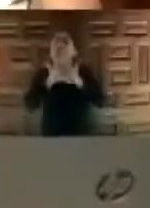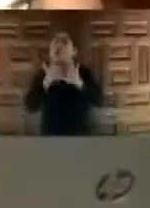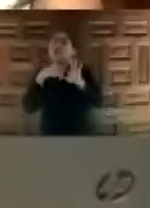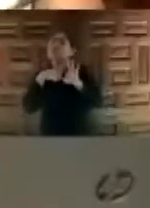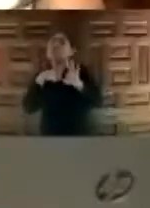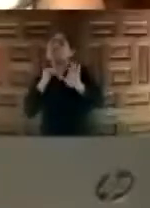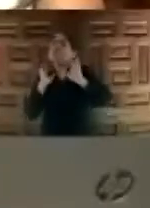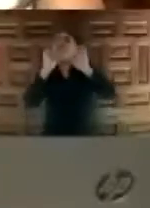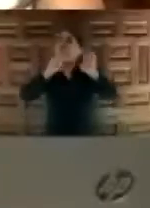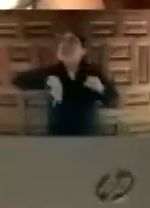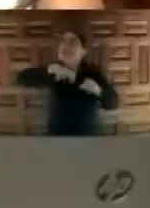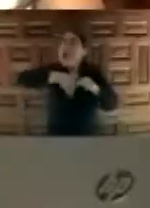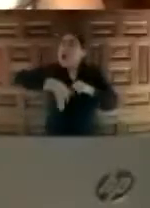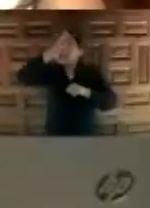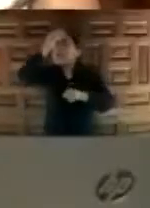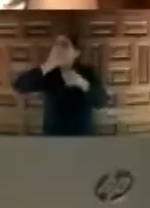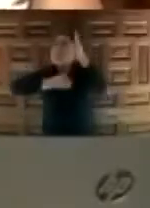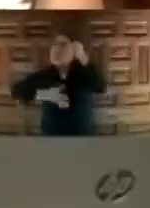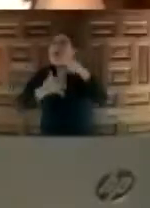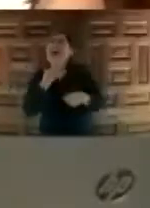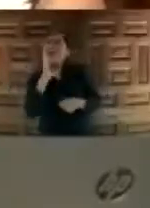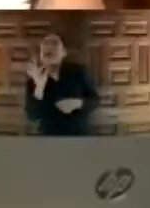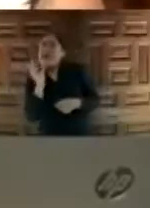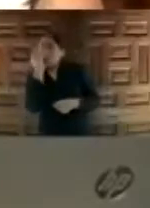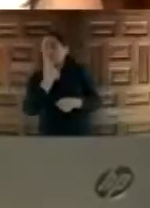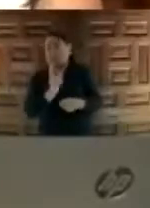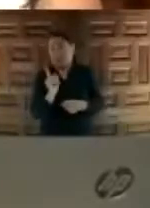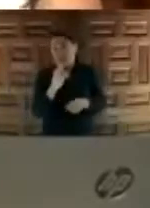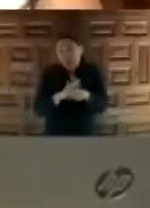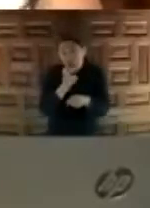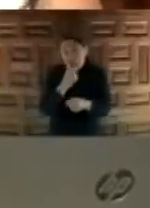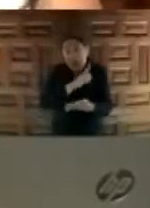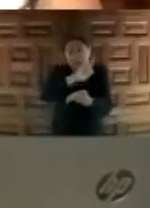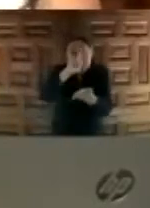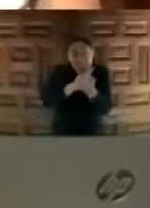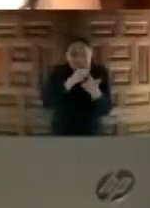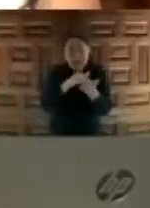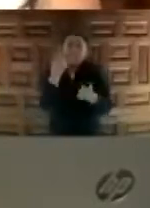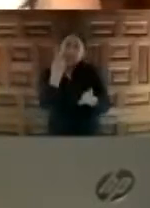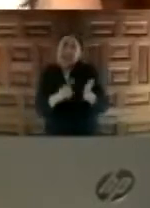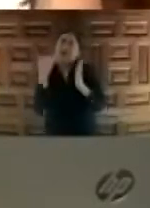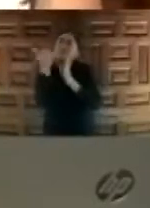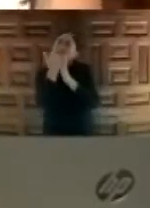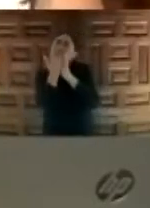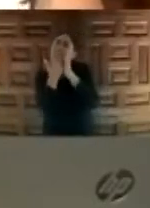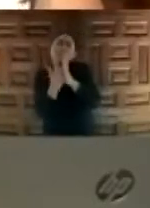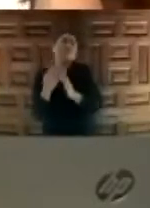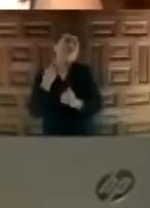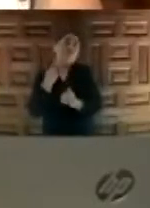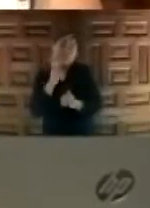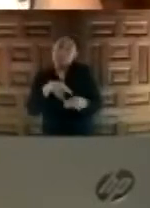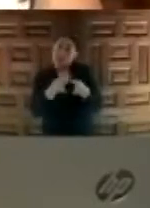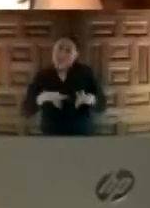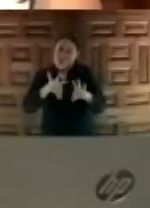aprendizaje, pero no a cualquier aprendizaje. Por eso los criterios que tiene la ley son valiosísimos. En el apartado donde